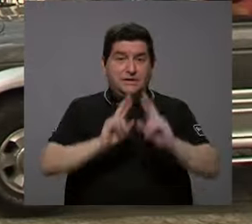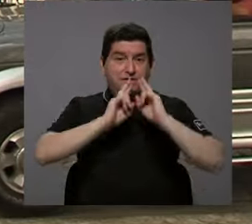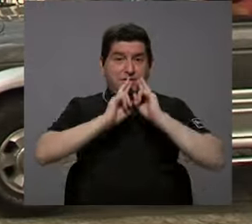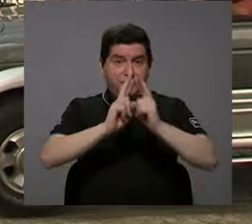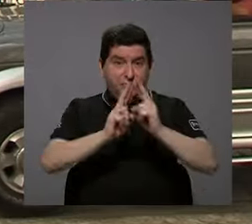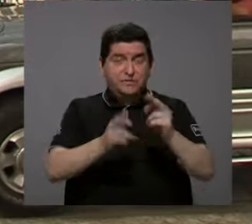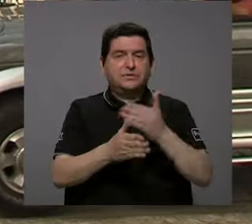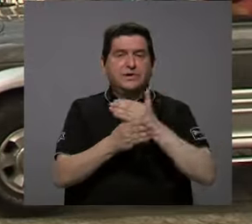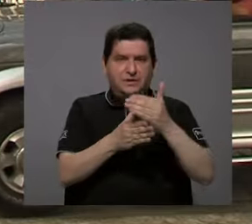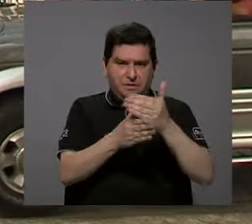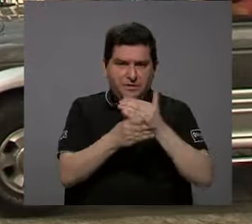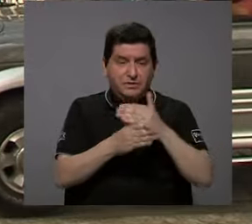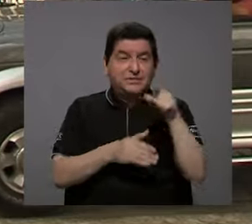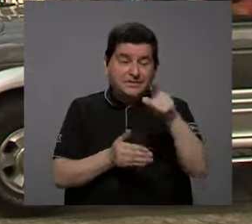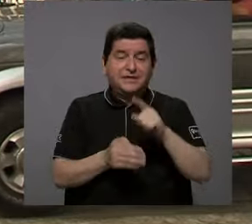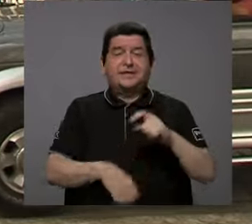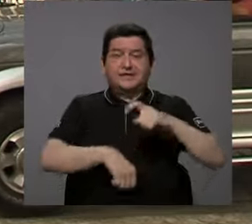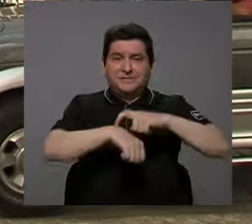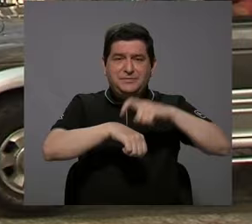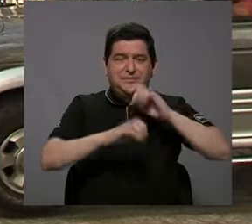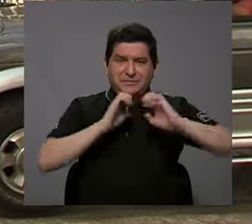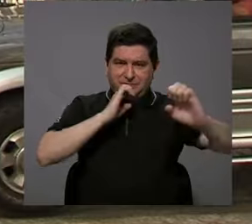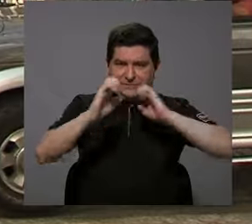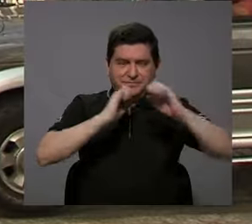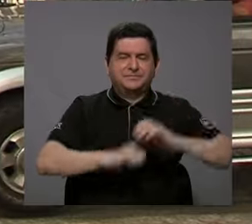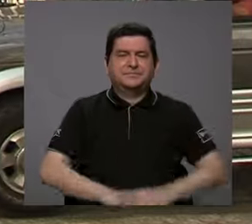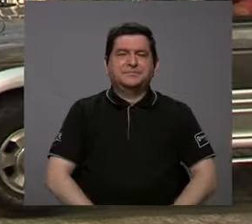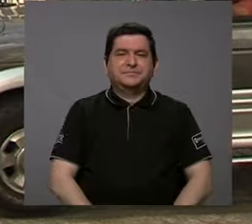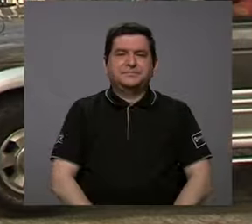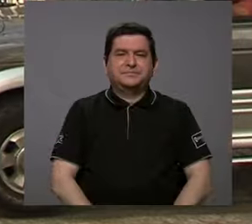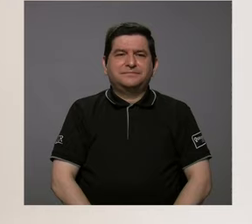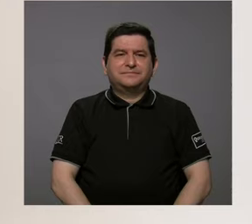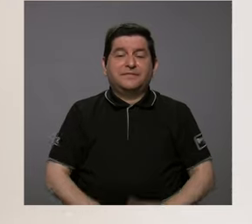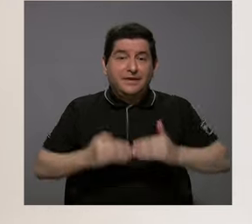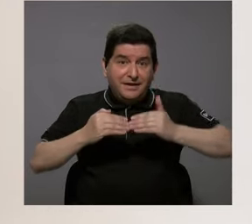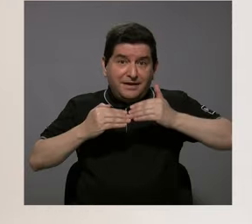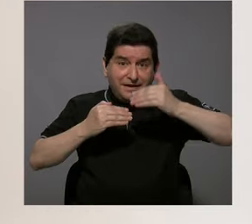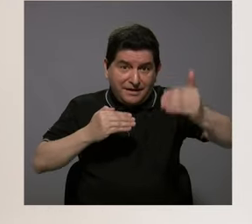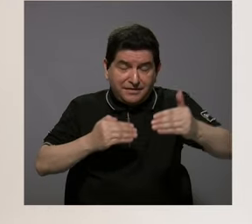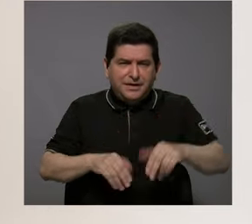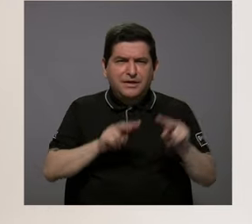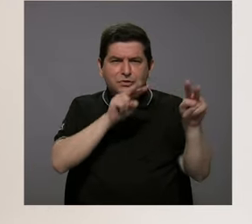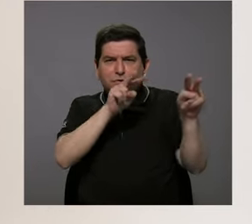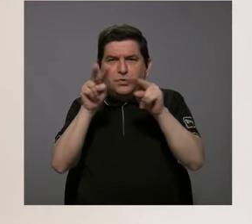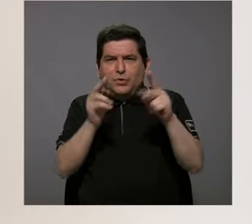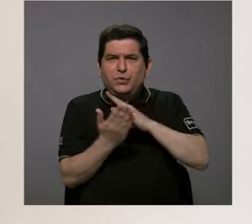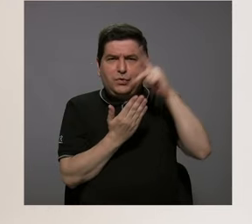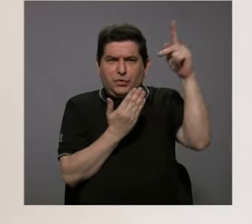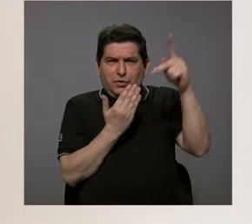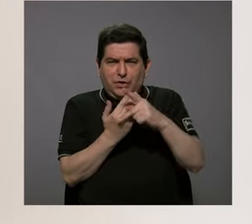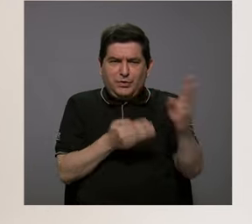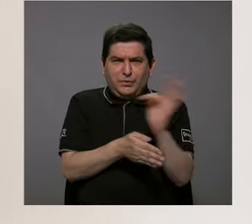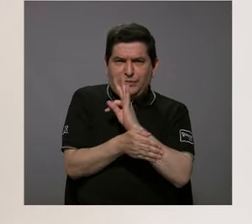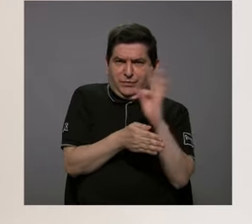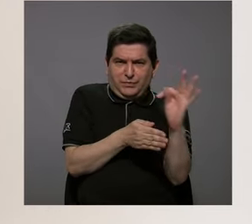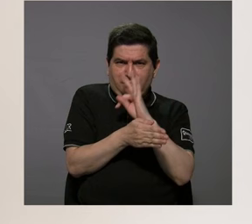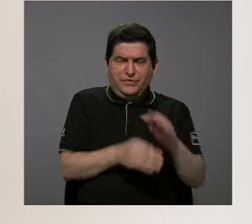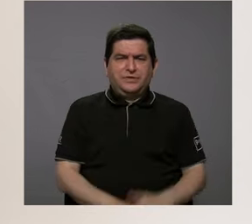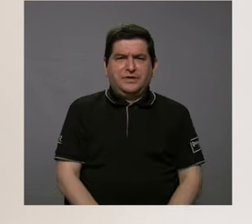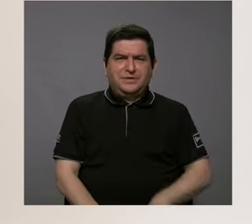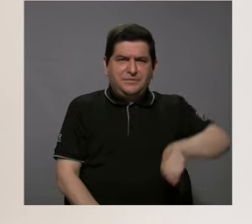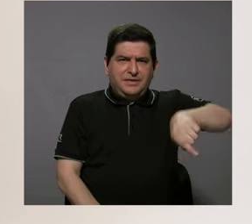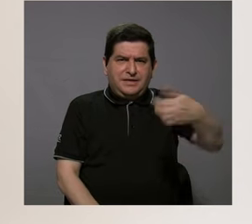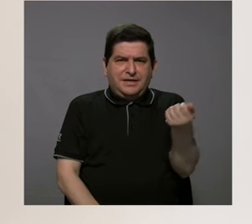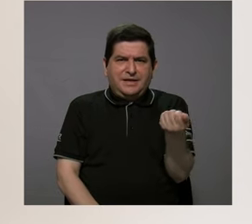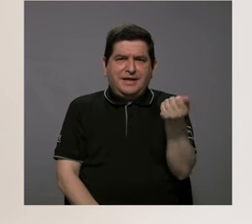resultados compartieron en esa entrevista a partir de que se observó ese programa de televisión del